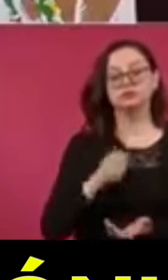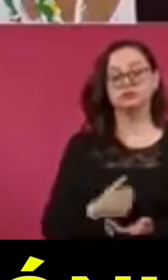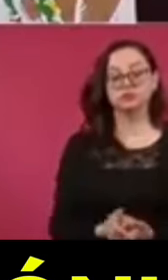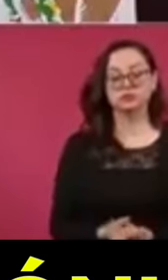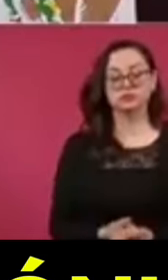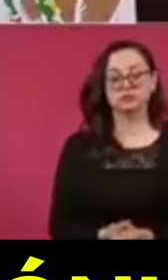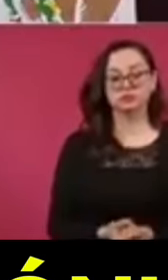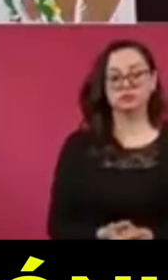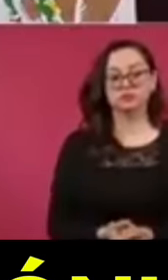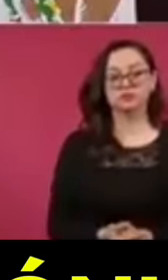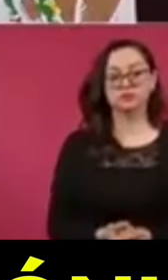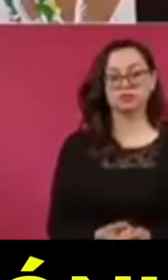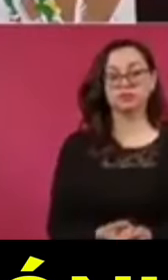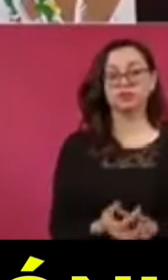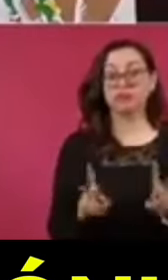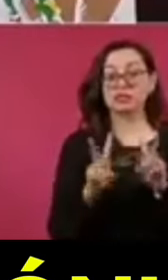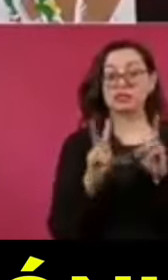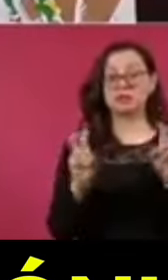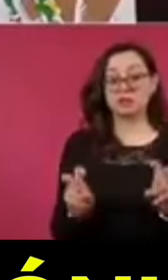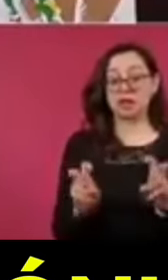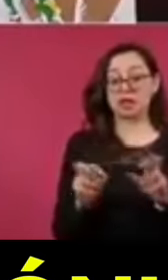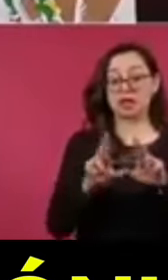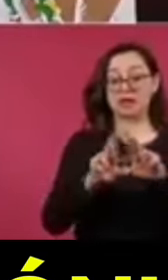el derecho a la rehabilitación.